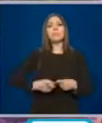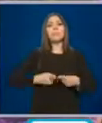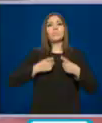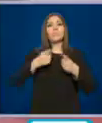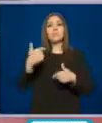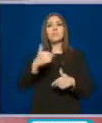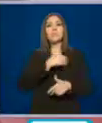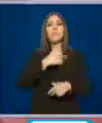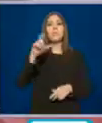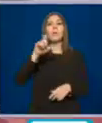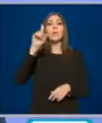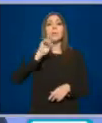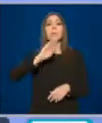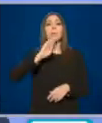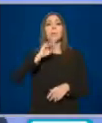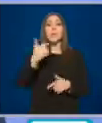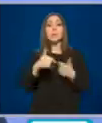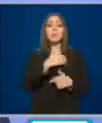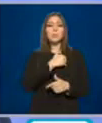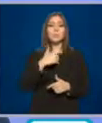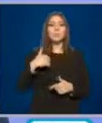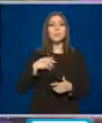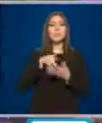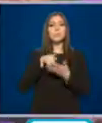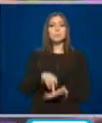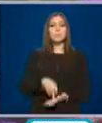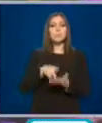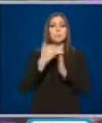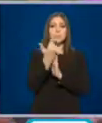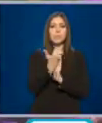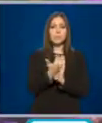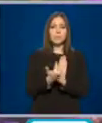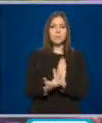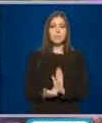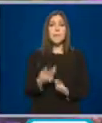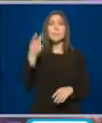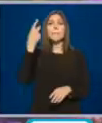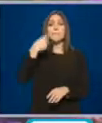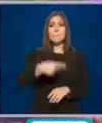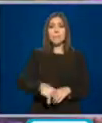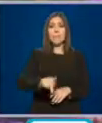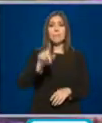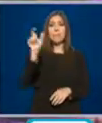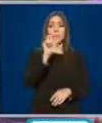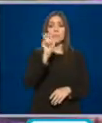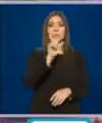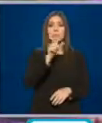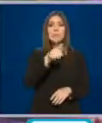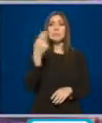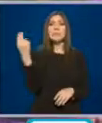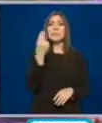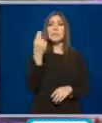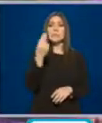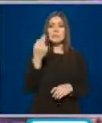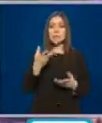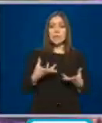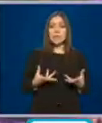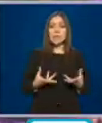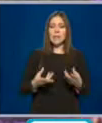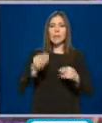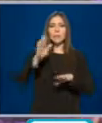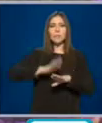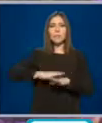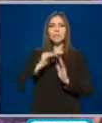peso. Entonces, claro. aún así, de todos modos, contestando puntualmente tu pregunta, requieren un gasto energético más